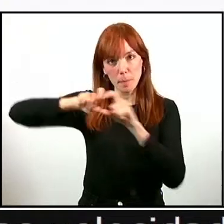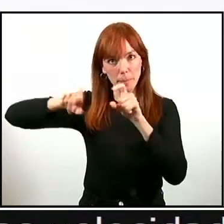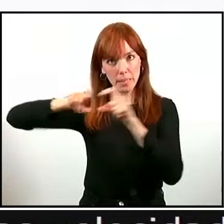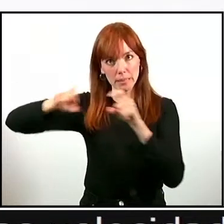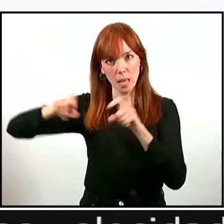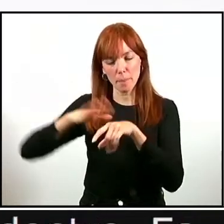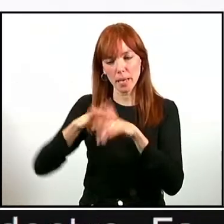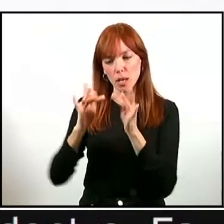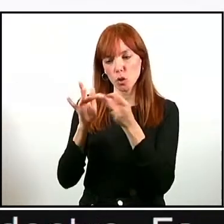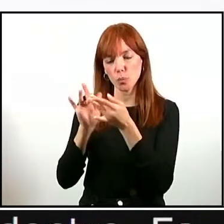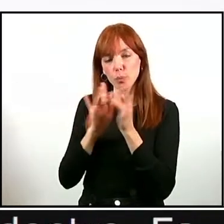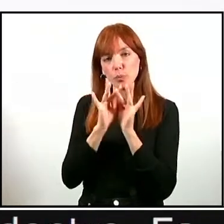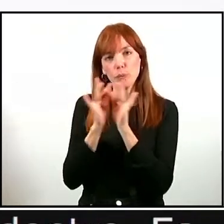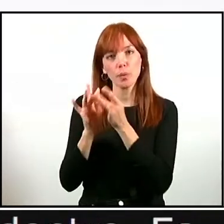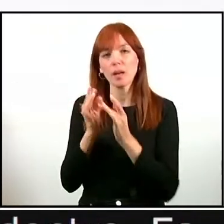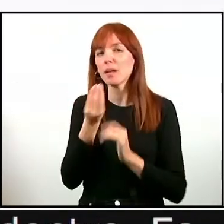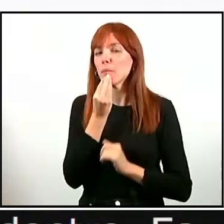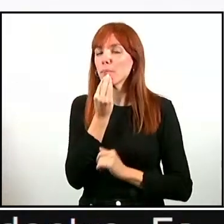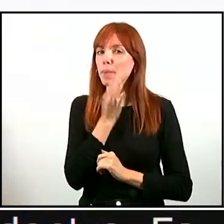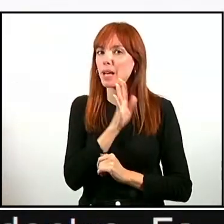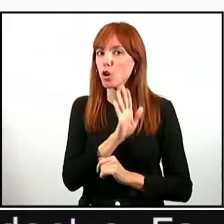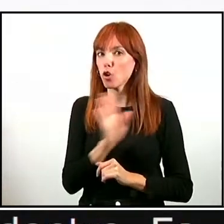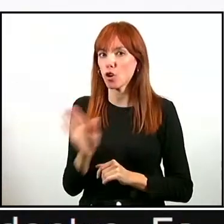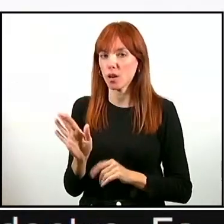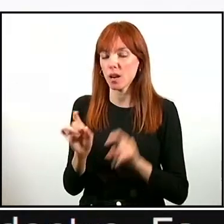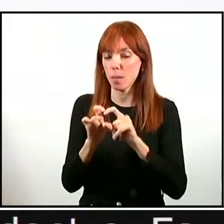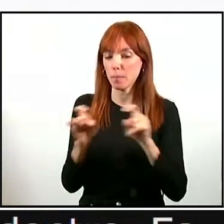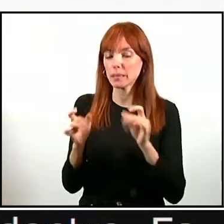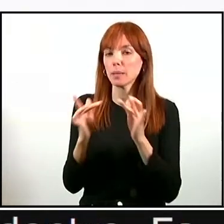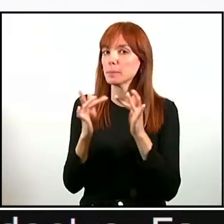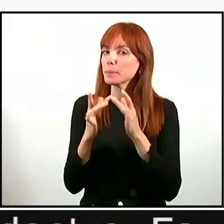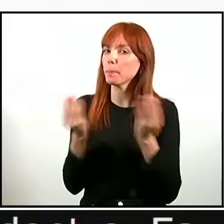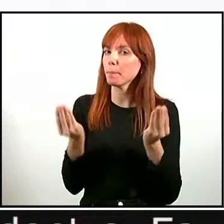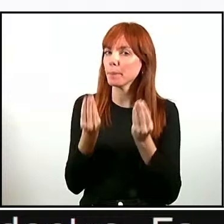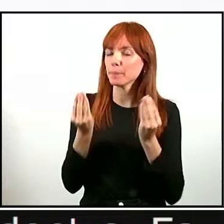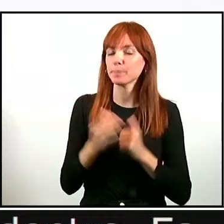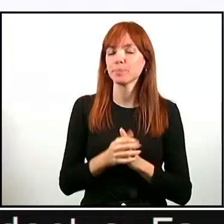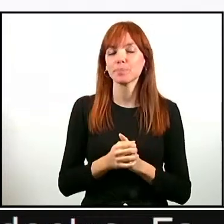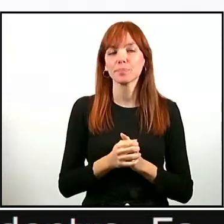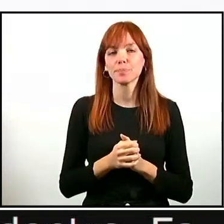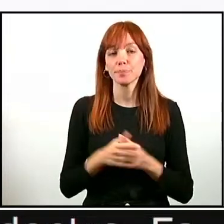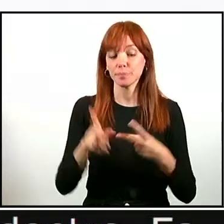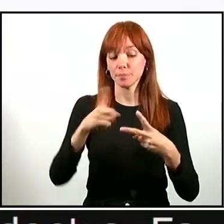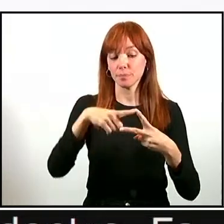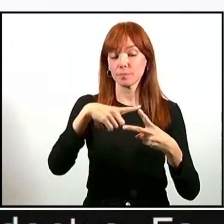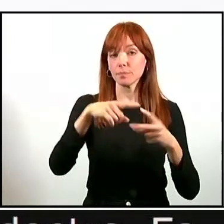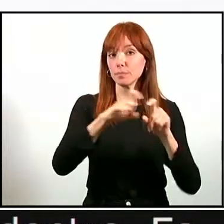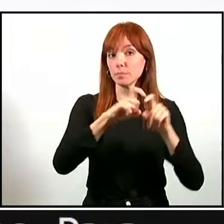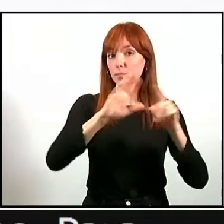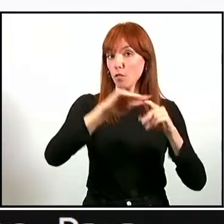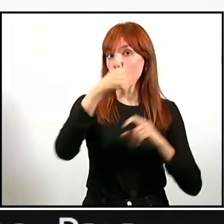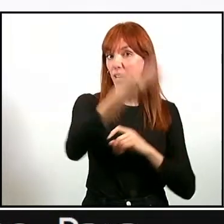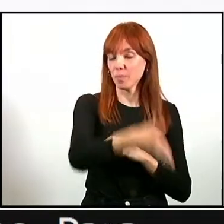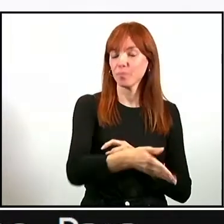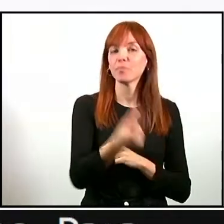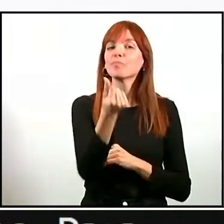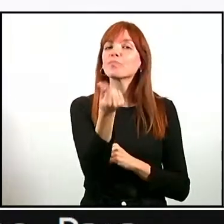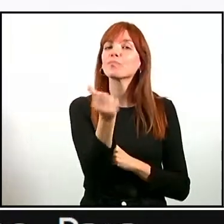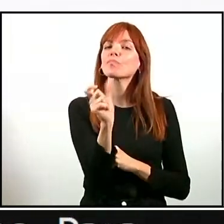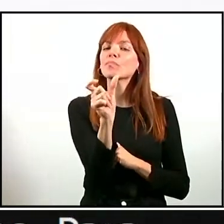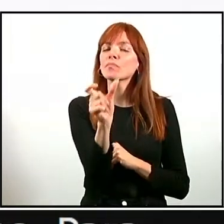la conectividad de nuestras empresas. Para la línea de operadores, la cuantía que se establece de